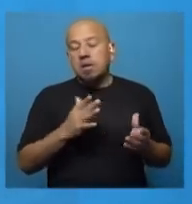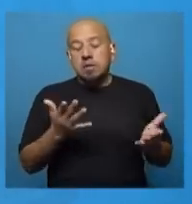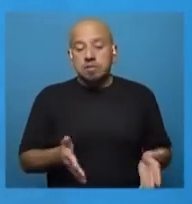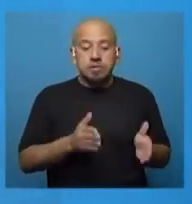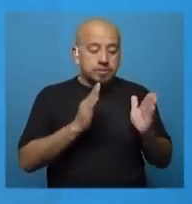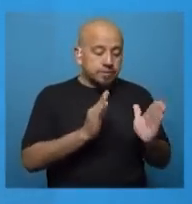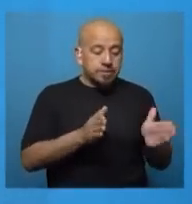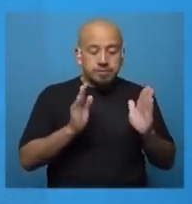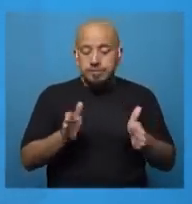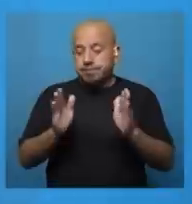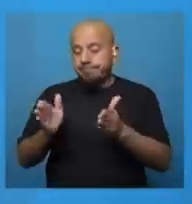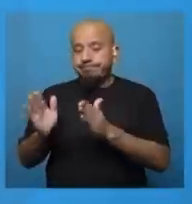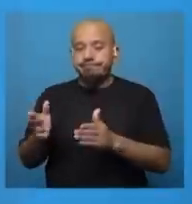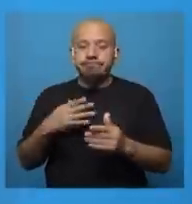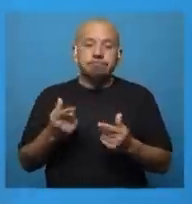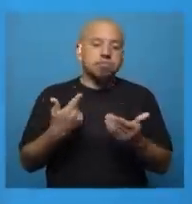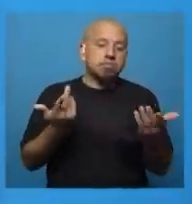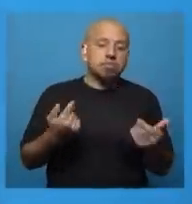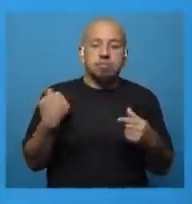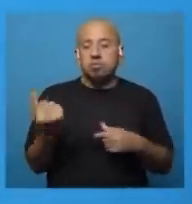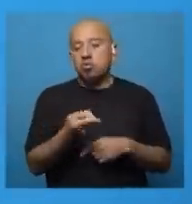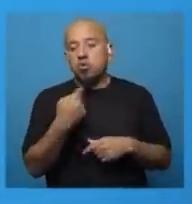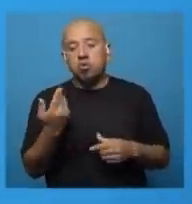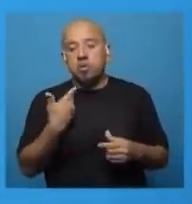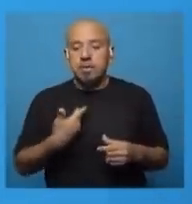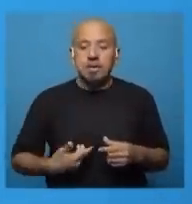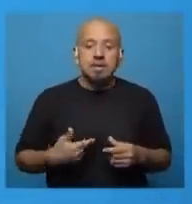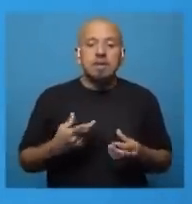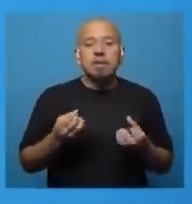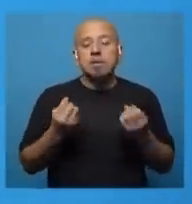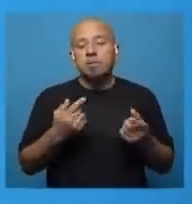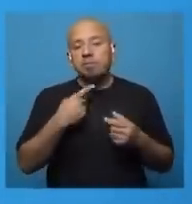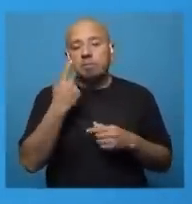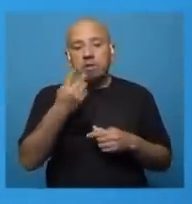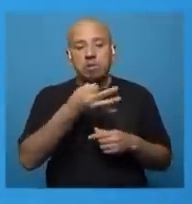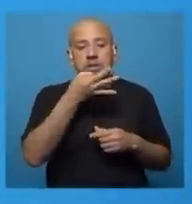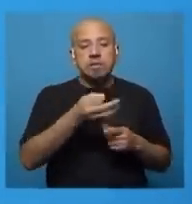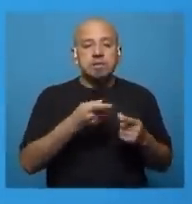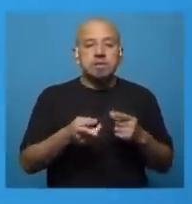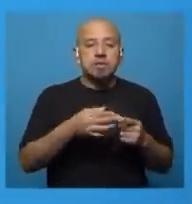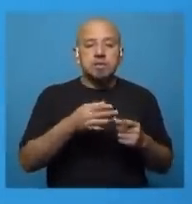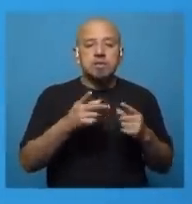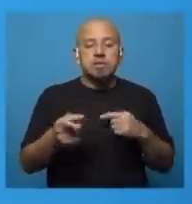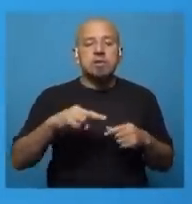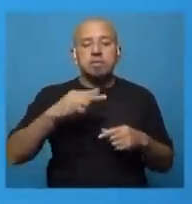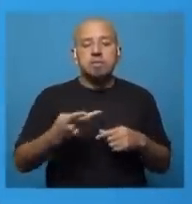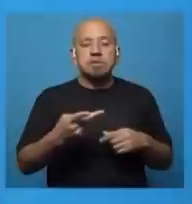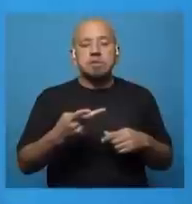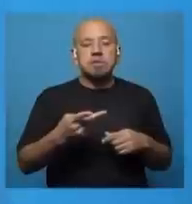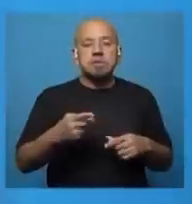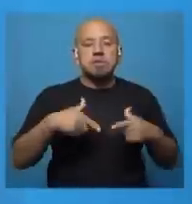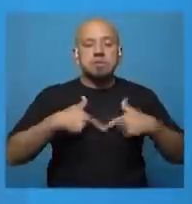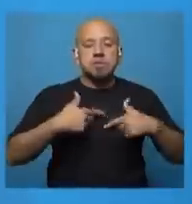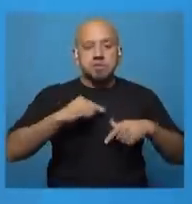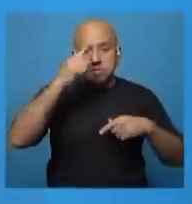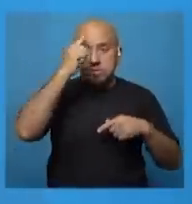todo es un episodio muy lamentable muy triste en primer lugar y voy a hacer referencia a dichos de la vicecanciller h y del presidente